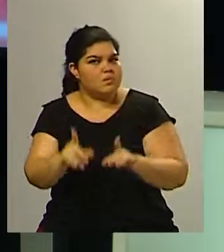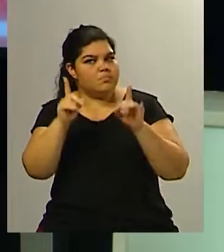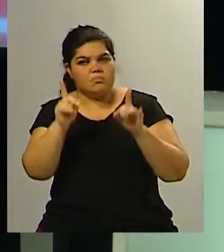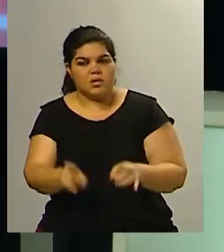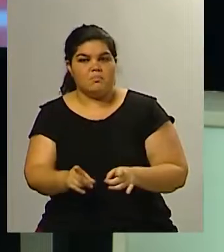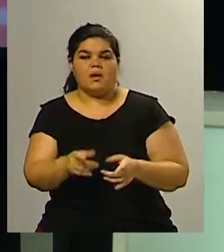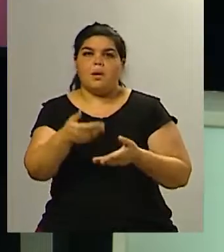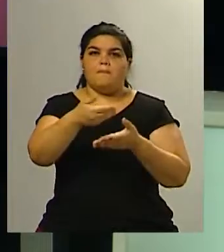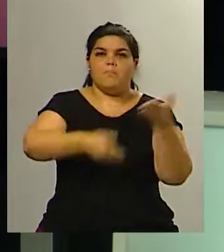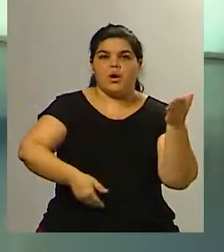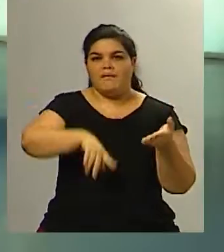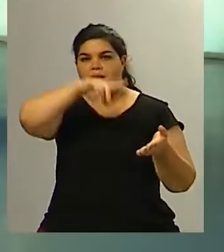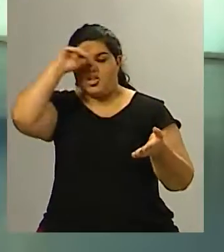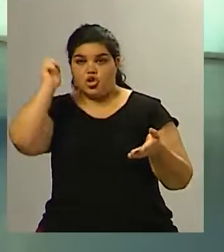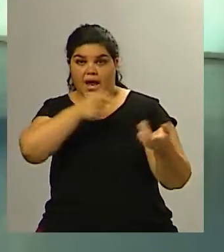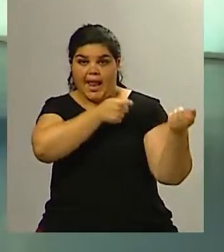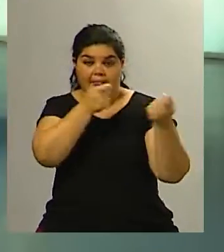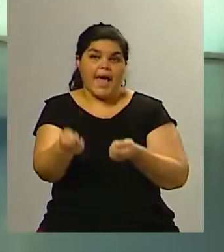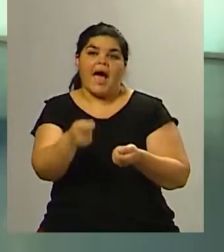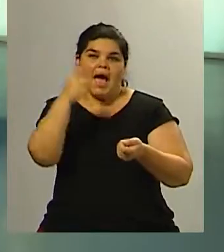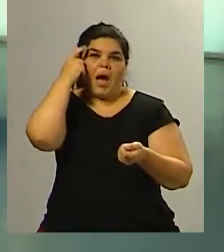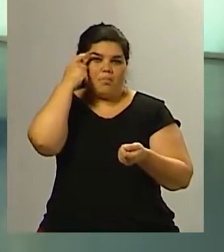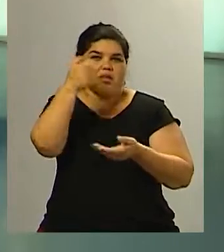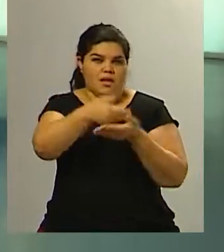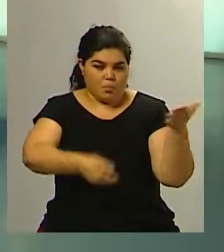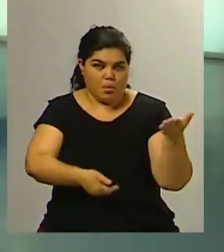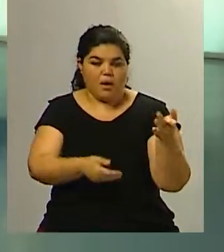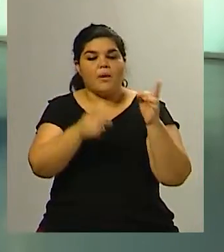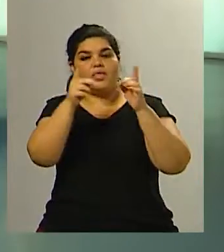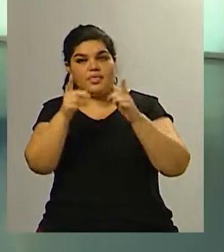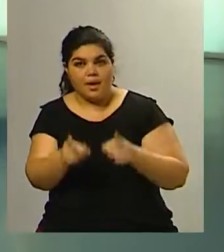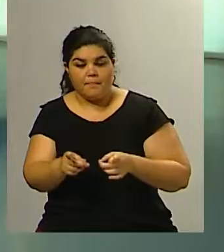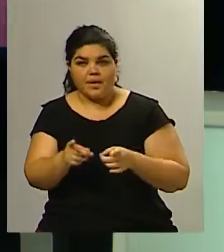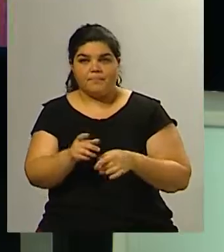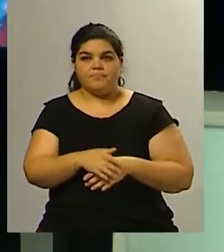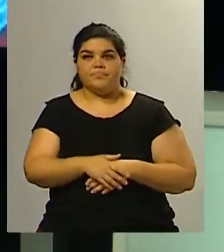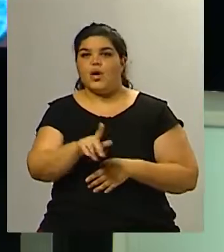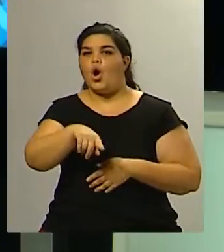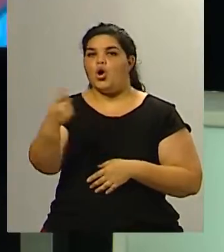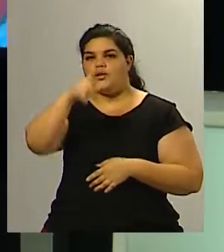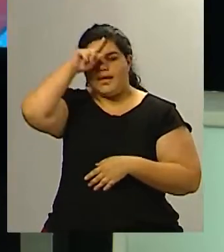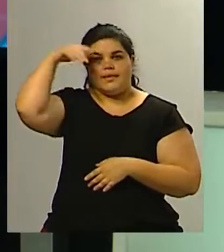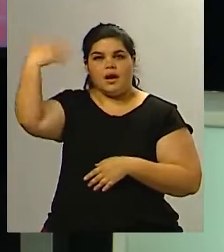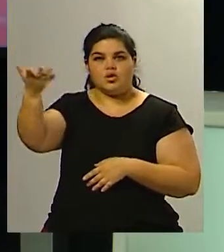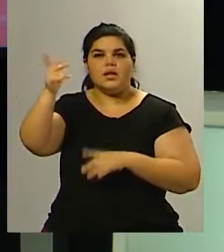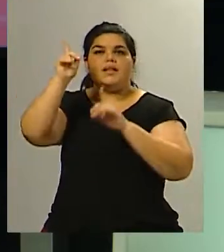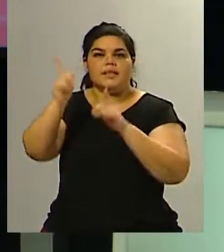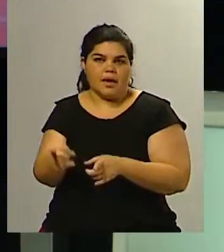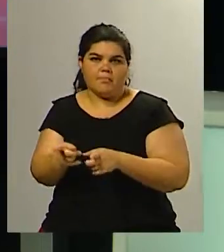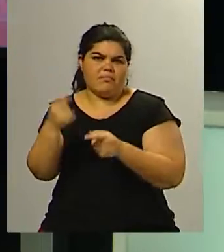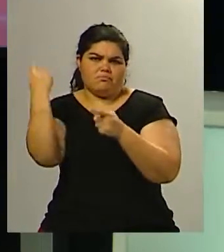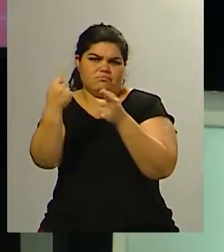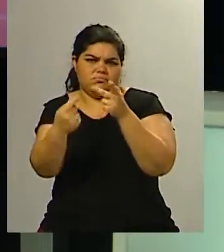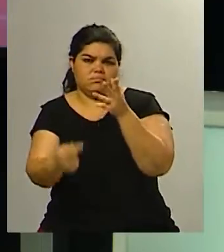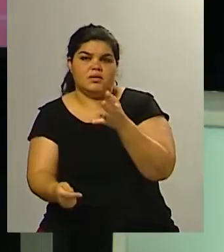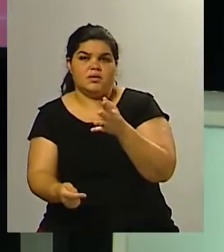venir desde el Gobierno de la Nación, las pruebas a aprender, otras pruebas que por ahí toman más trascendencia o incluso las internacionales. ¿Qué tareas